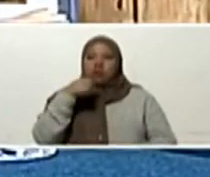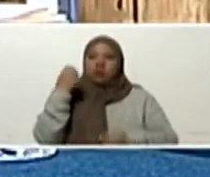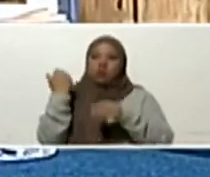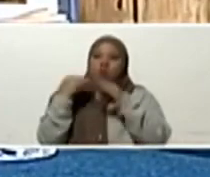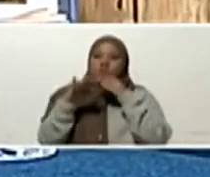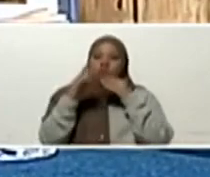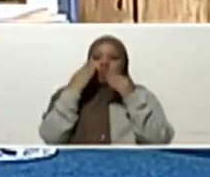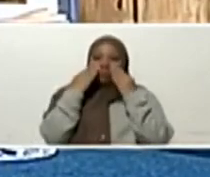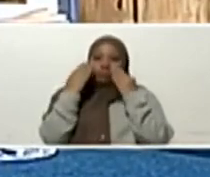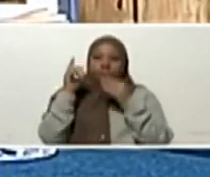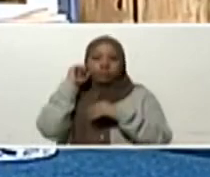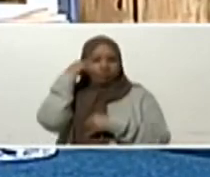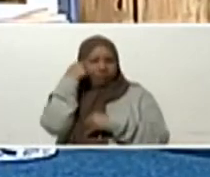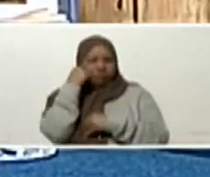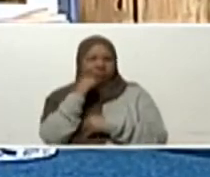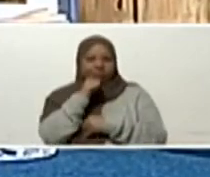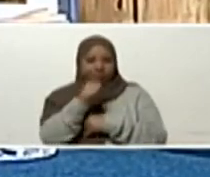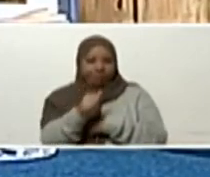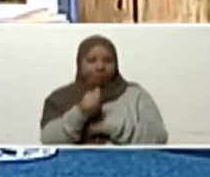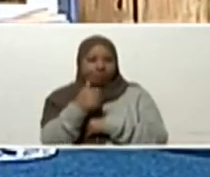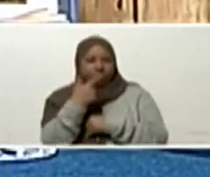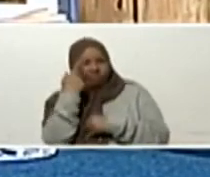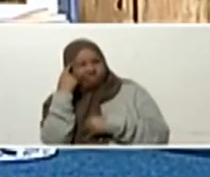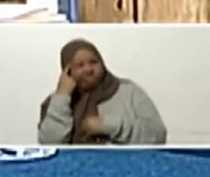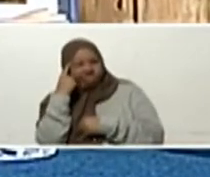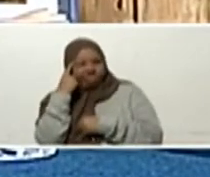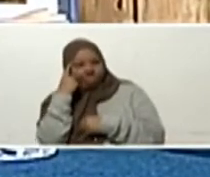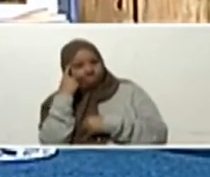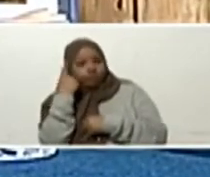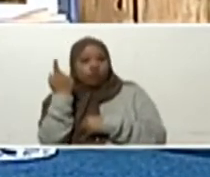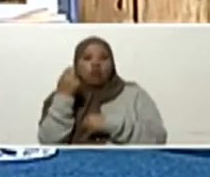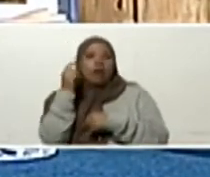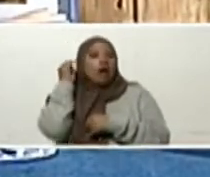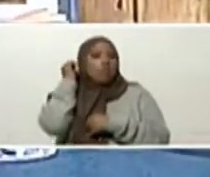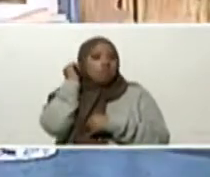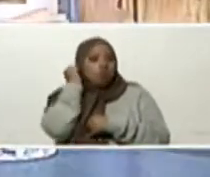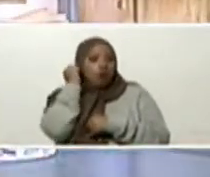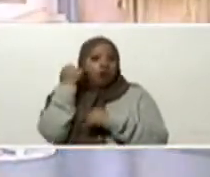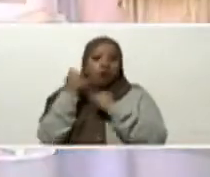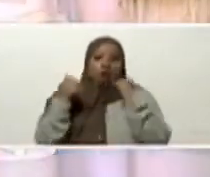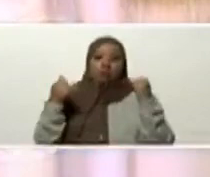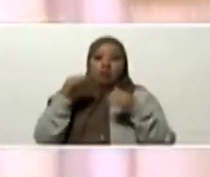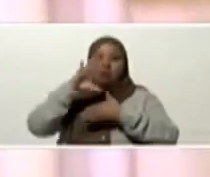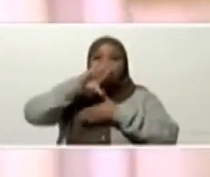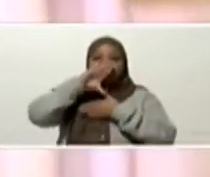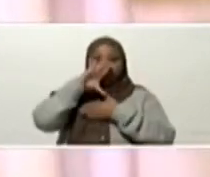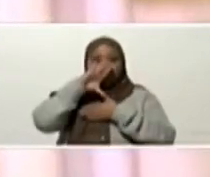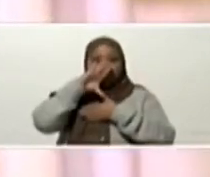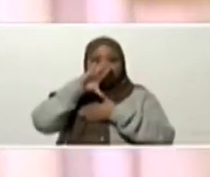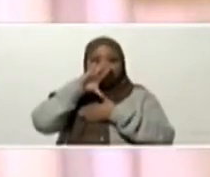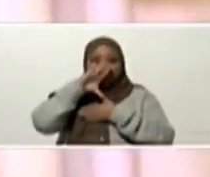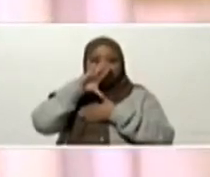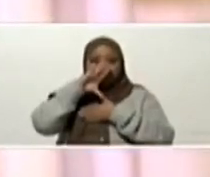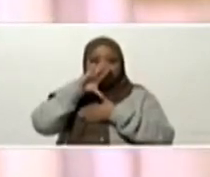publiqué hoy, si mal no recuerdo, La Mujer en la Independencia de América.